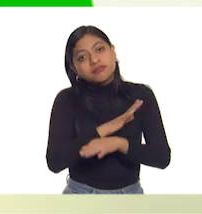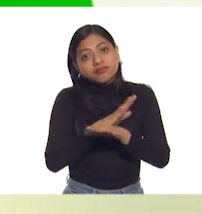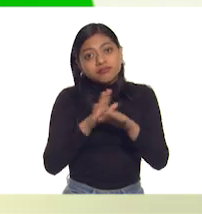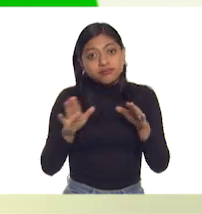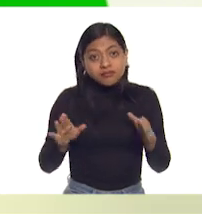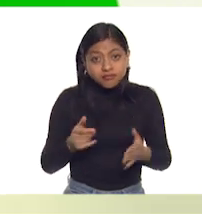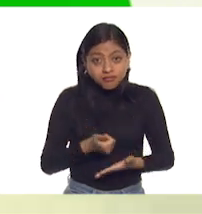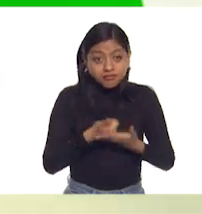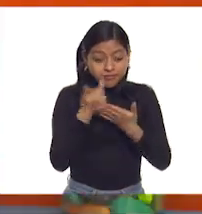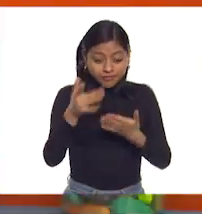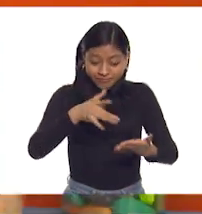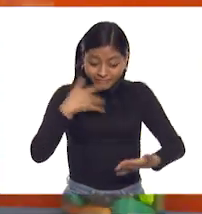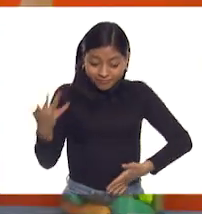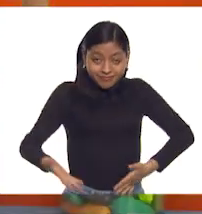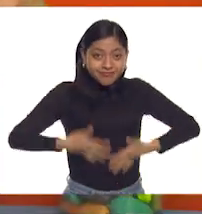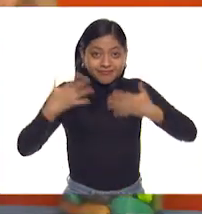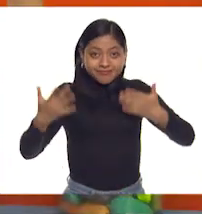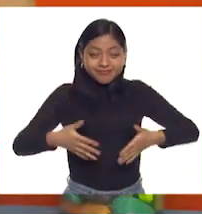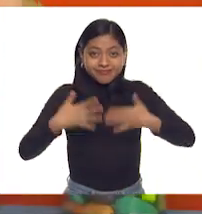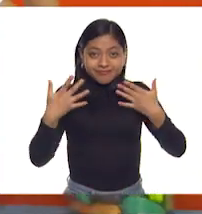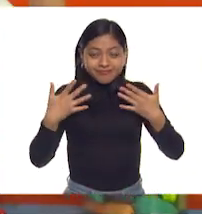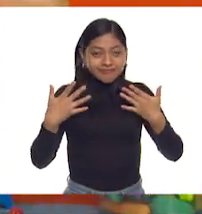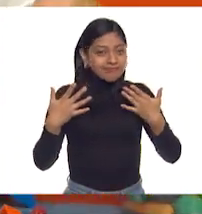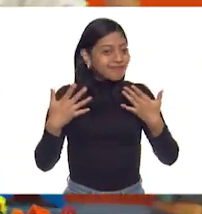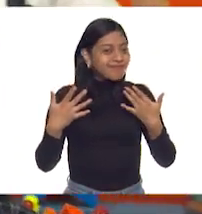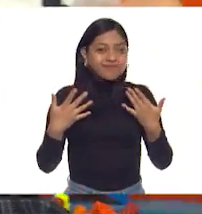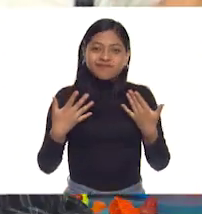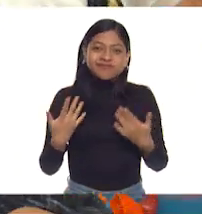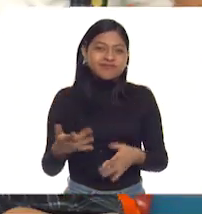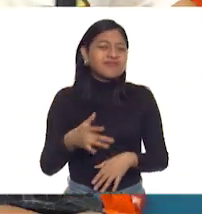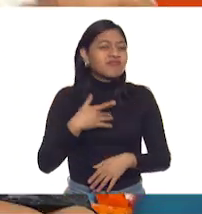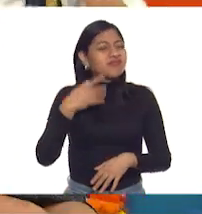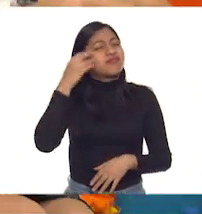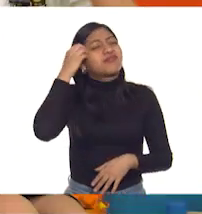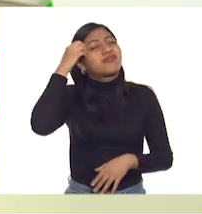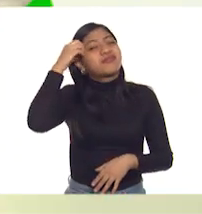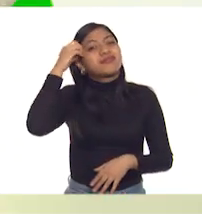pestañita, Juanita todavía tenía mucha, pero mucha